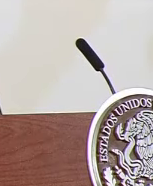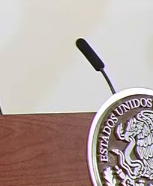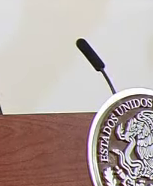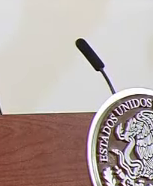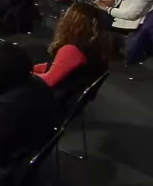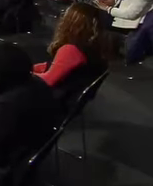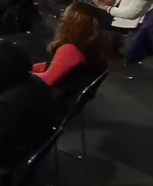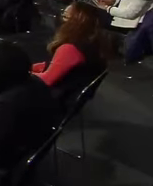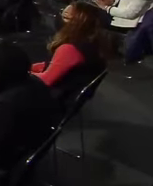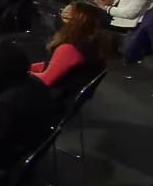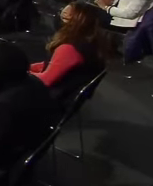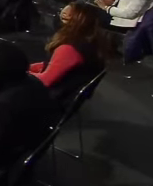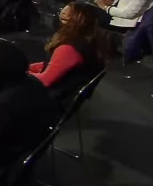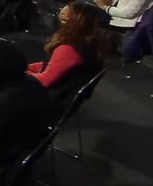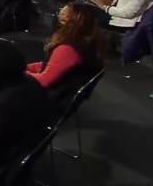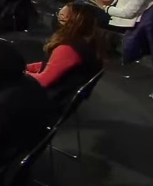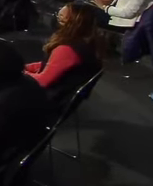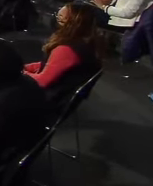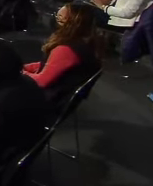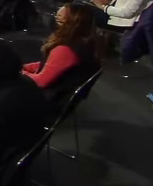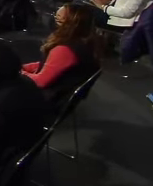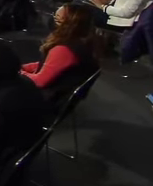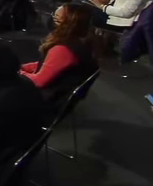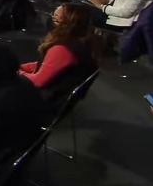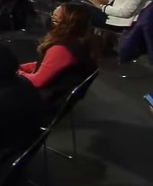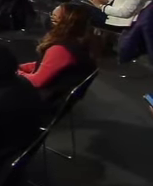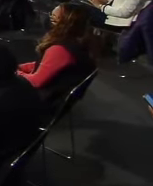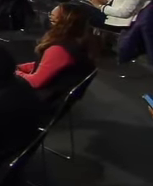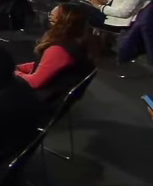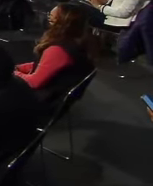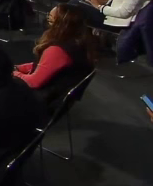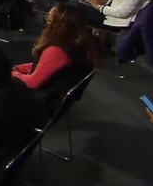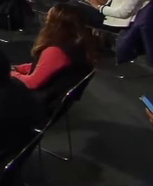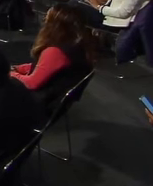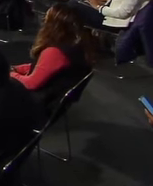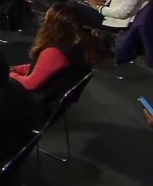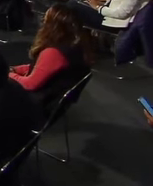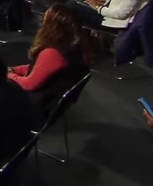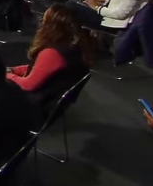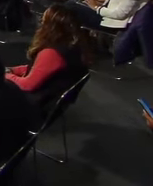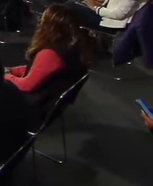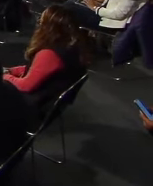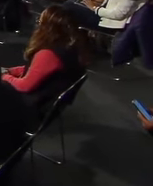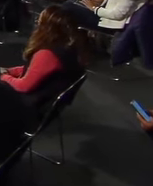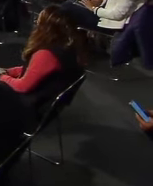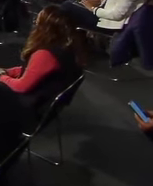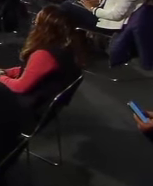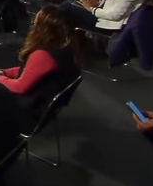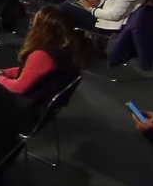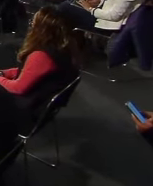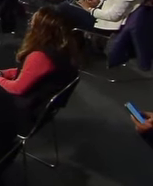A ver, ¿por qué no lo ponemos, su discurso de Beatriz? Porque es interesante